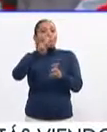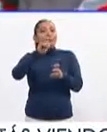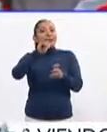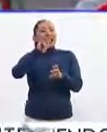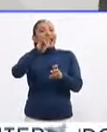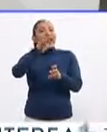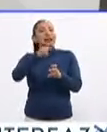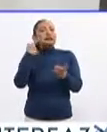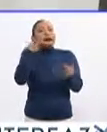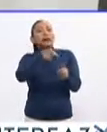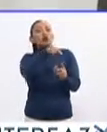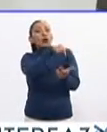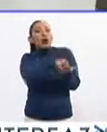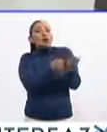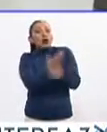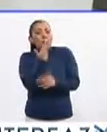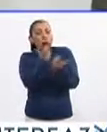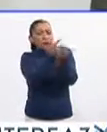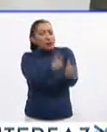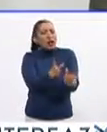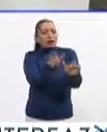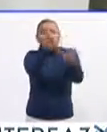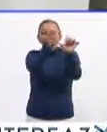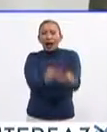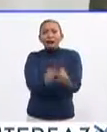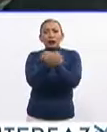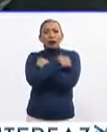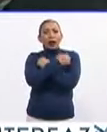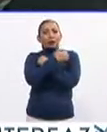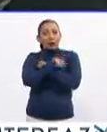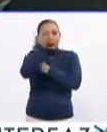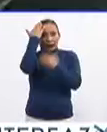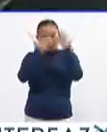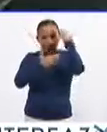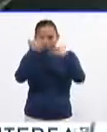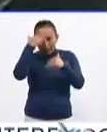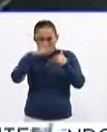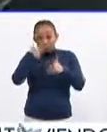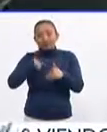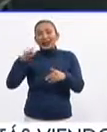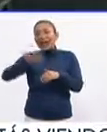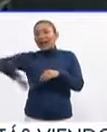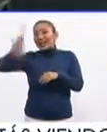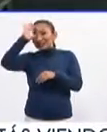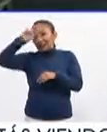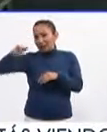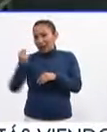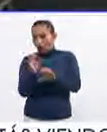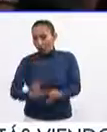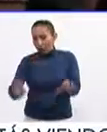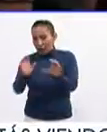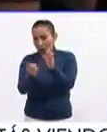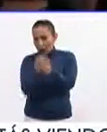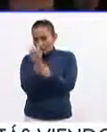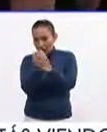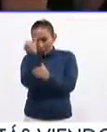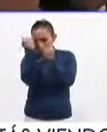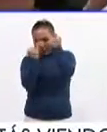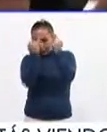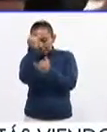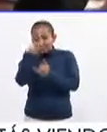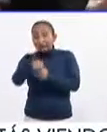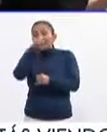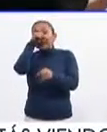pilares, puntos de innovación, libertad, arte, educación y saberes. En el área de la ciencia, tecnología e innovación,